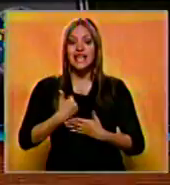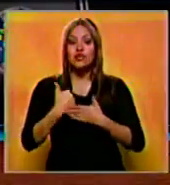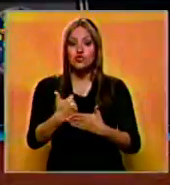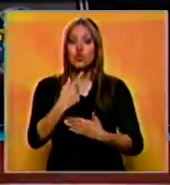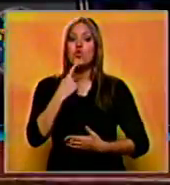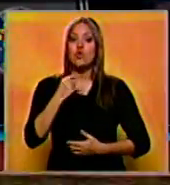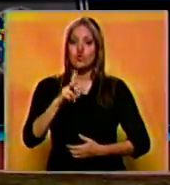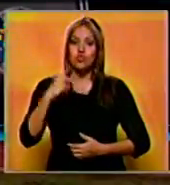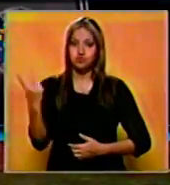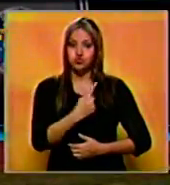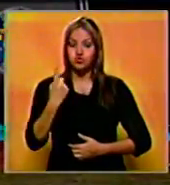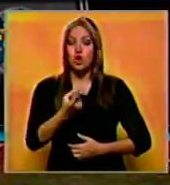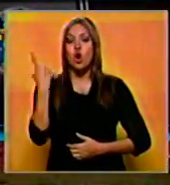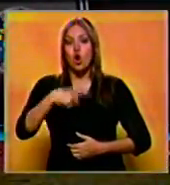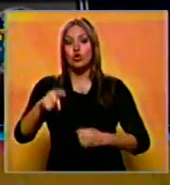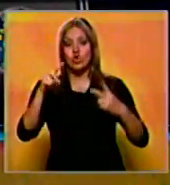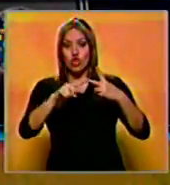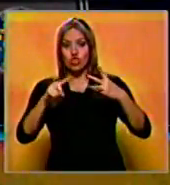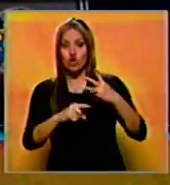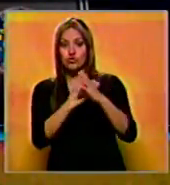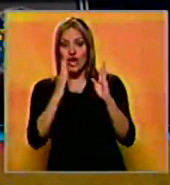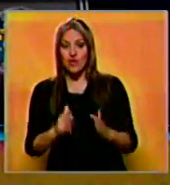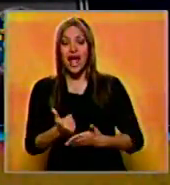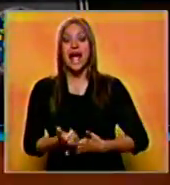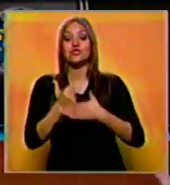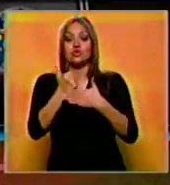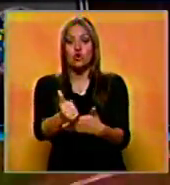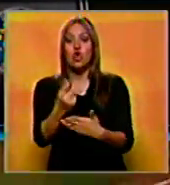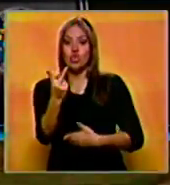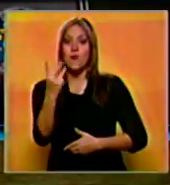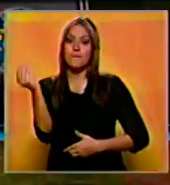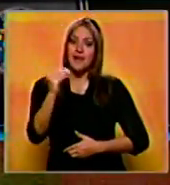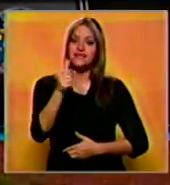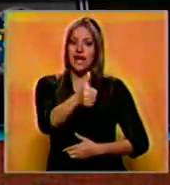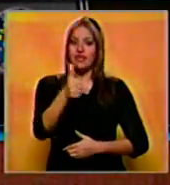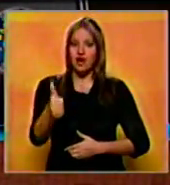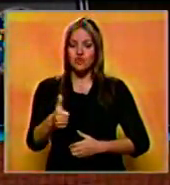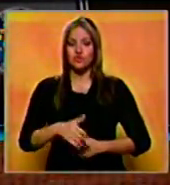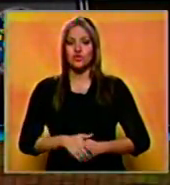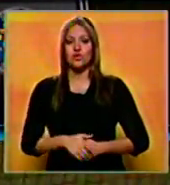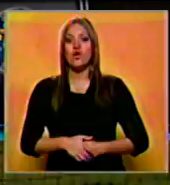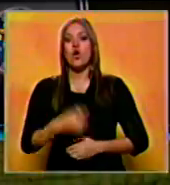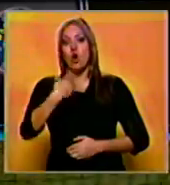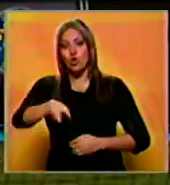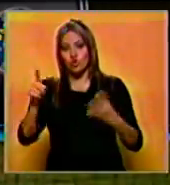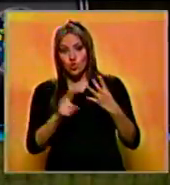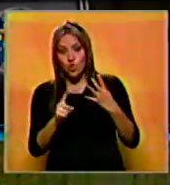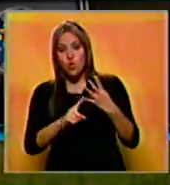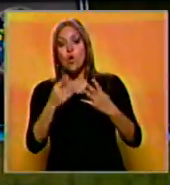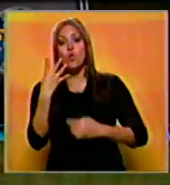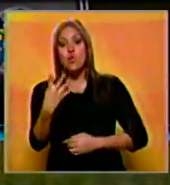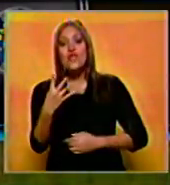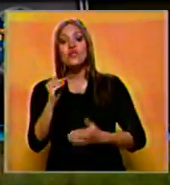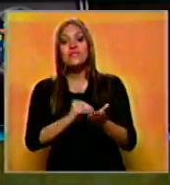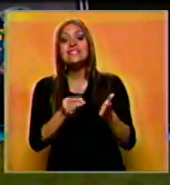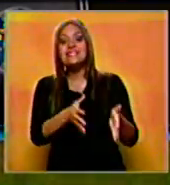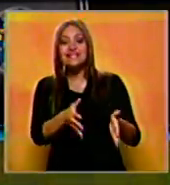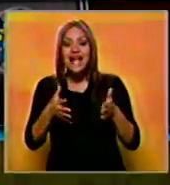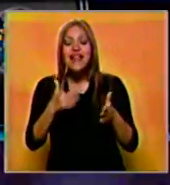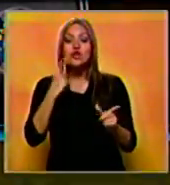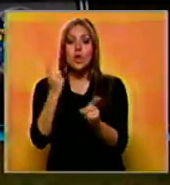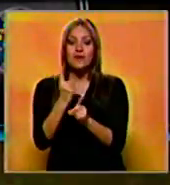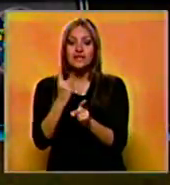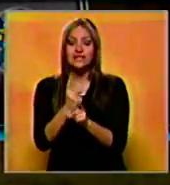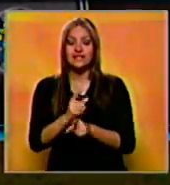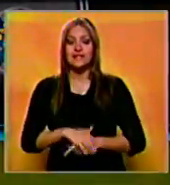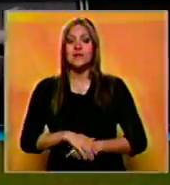2 anotadas. Oscar Salazar y Eduardo Escobar empujaron 2 más cada uno. Pedro Rodríguez logró su 4ª victoria de la temporada. En